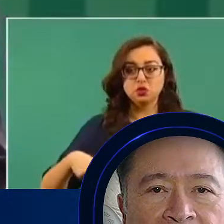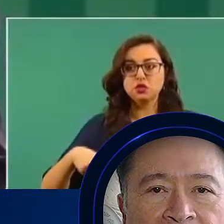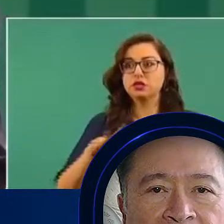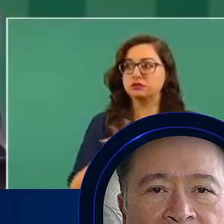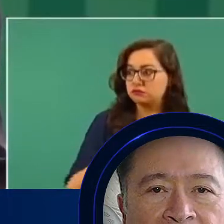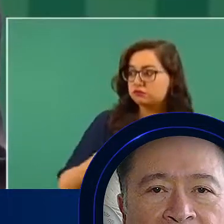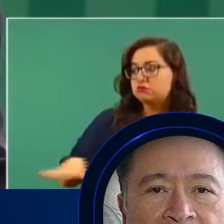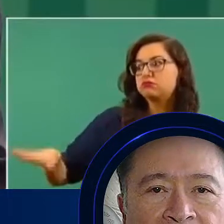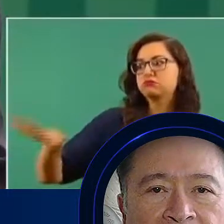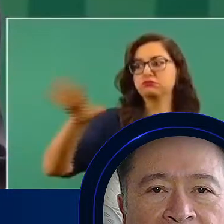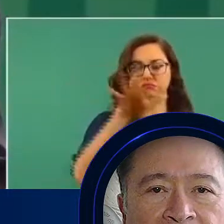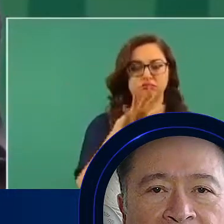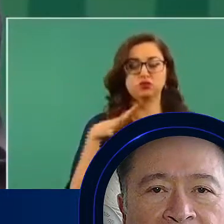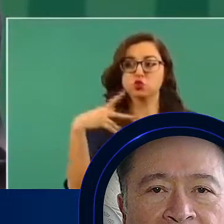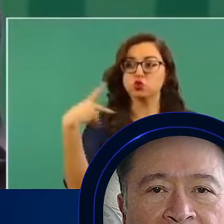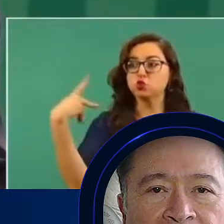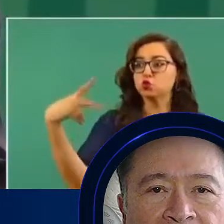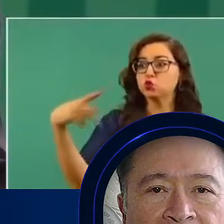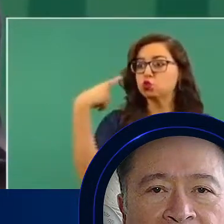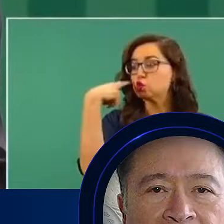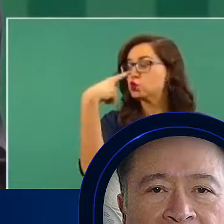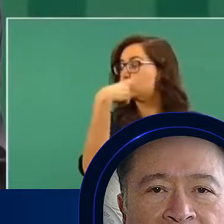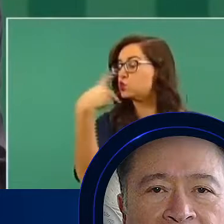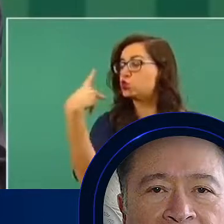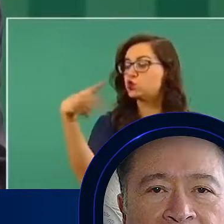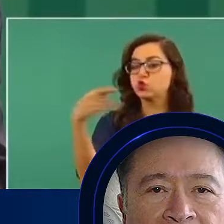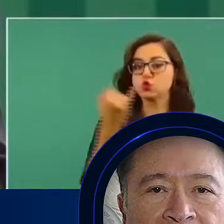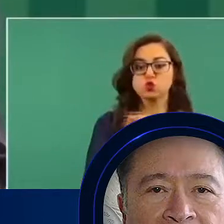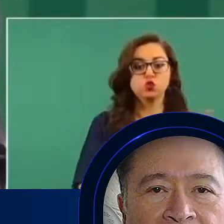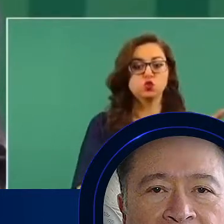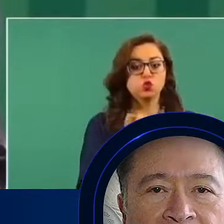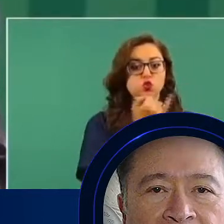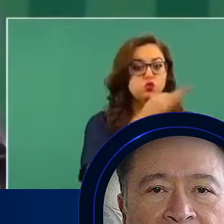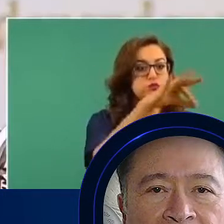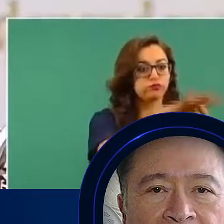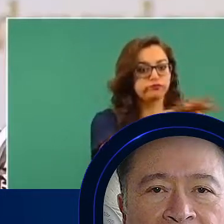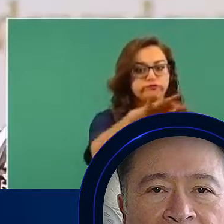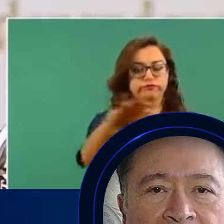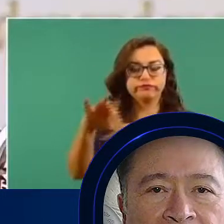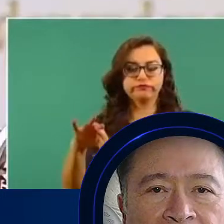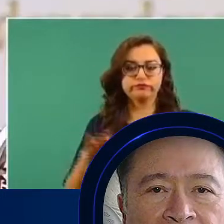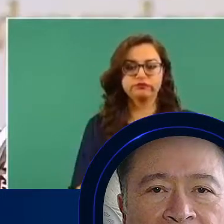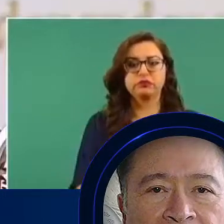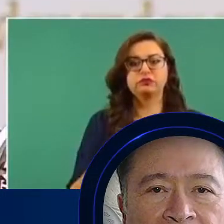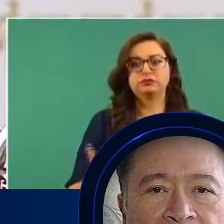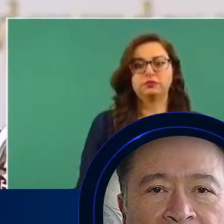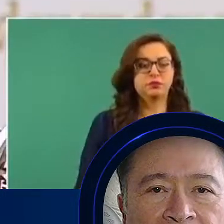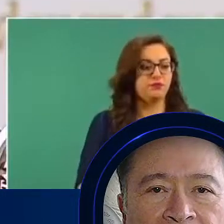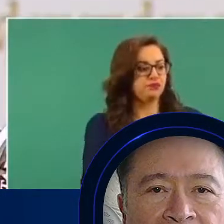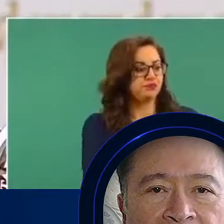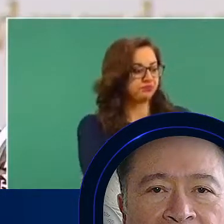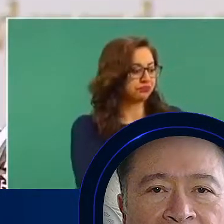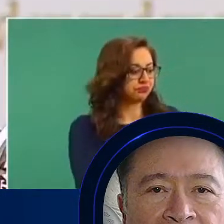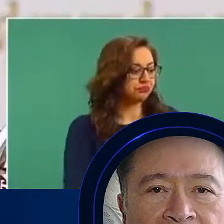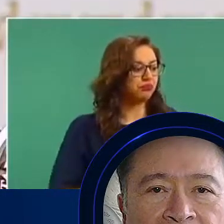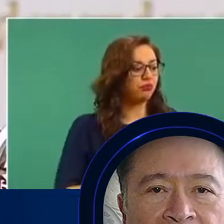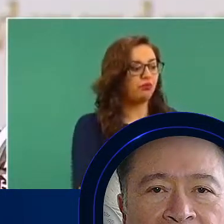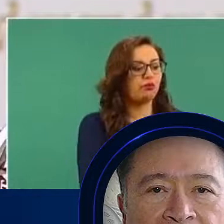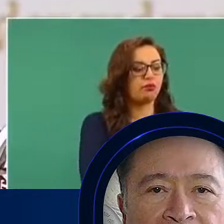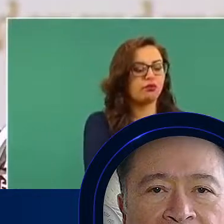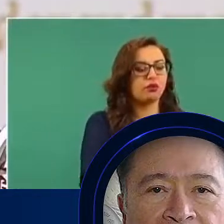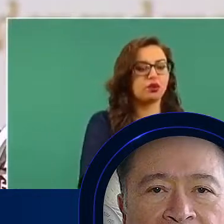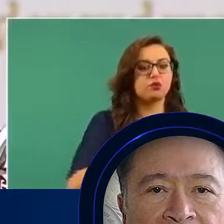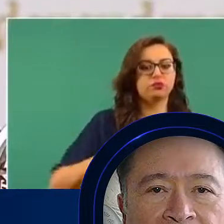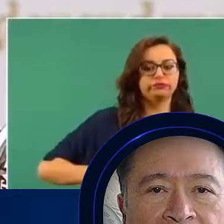tú lo has dicho Hay 15 gubernaturas en juego Y aquí el partido del